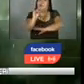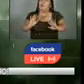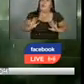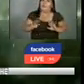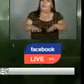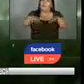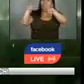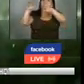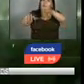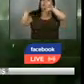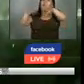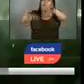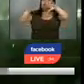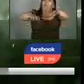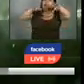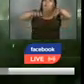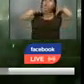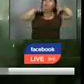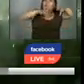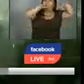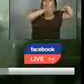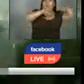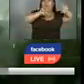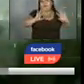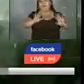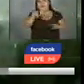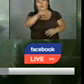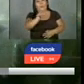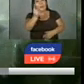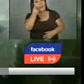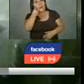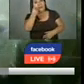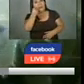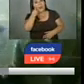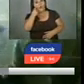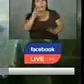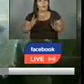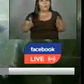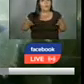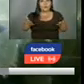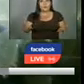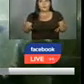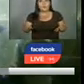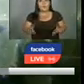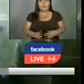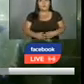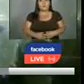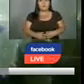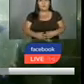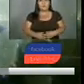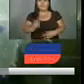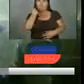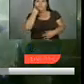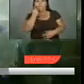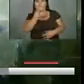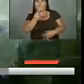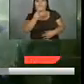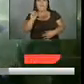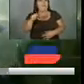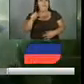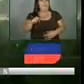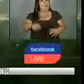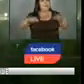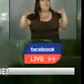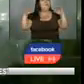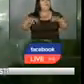que se desplacen al oeste y sur oeste. Hay que tener mucha precaución, Néstor y amigos televidentes, porque se espera que continúen